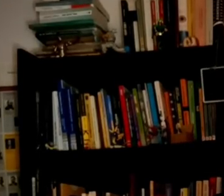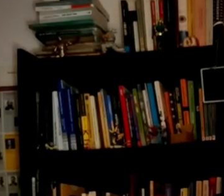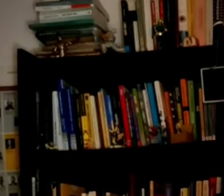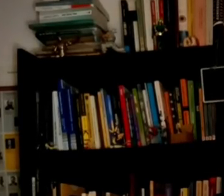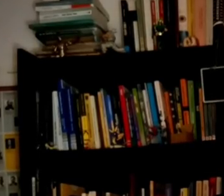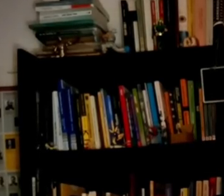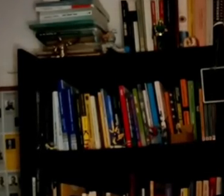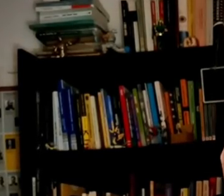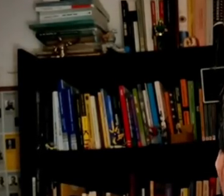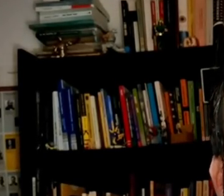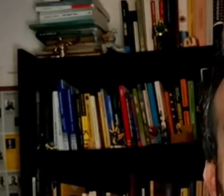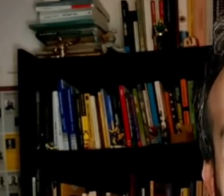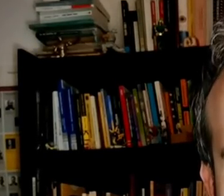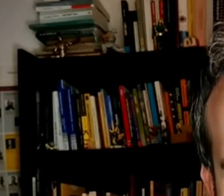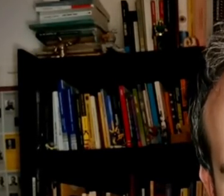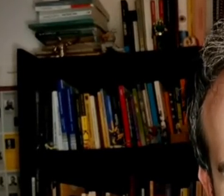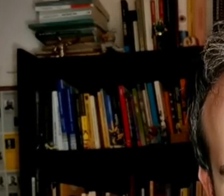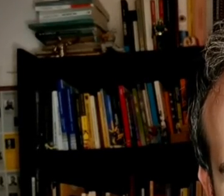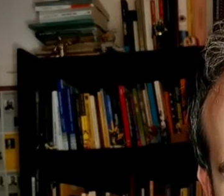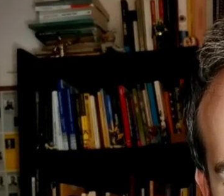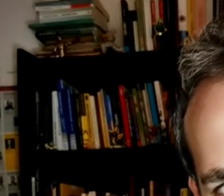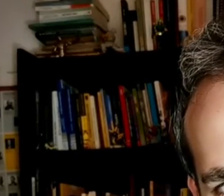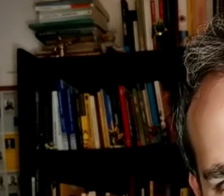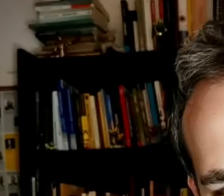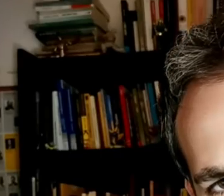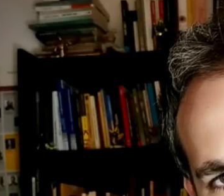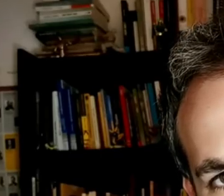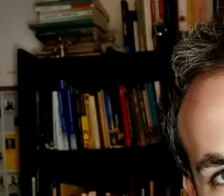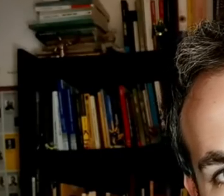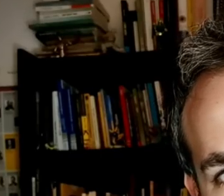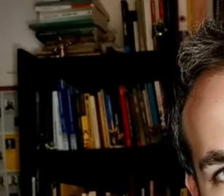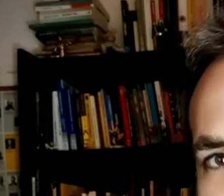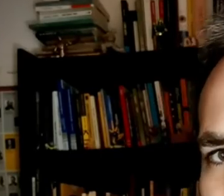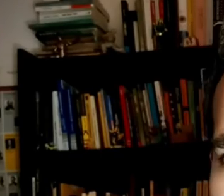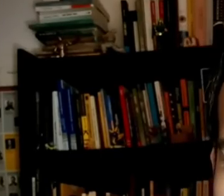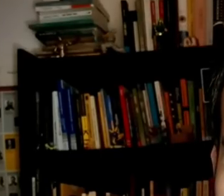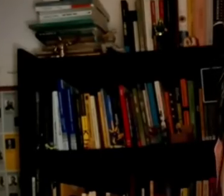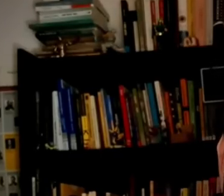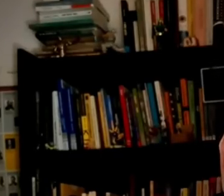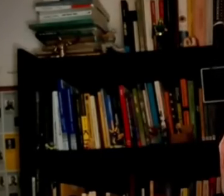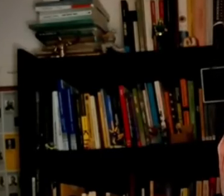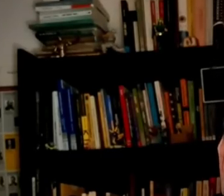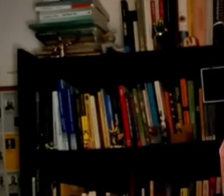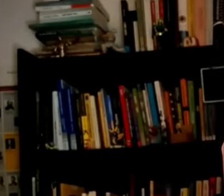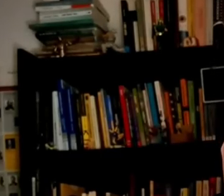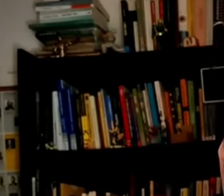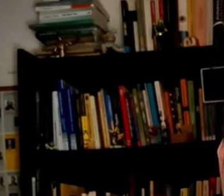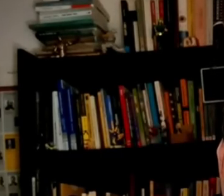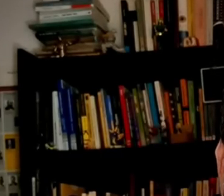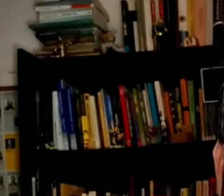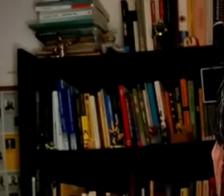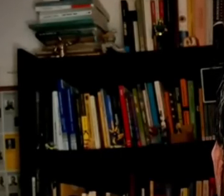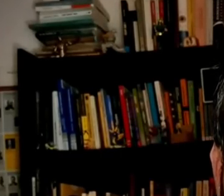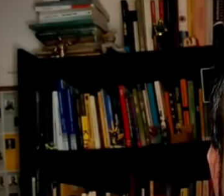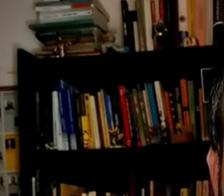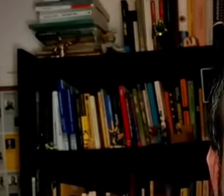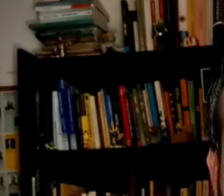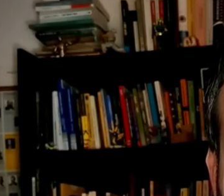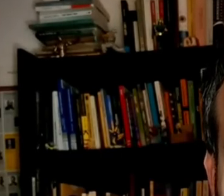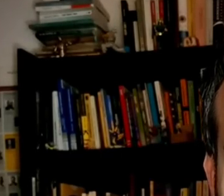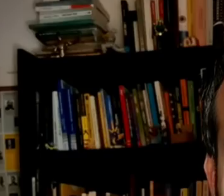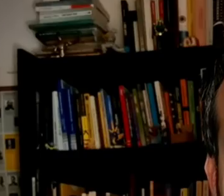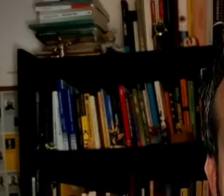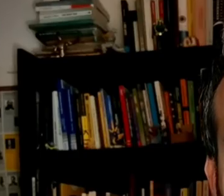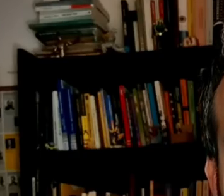Bueno, muy en serio, hablemos del final de esta ola y no sabemos si es la última ola, pero todo lo que hablemos será siempre